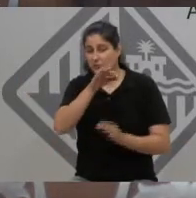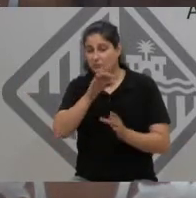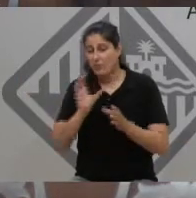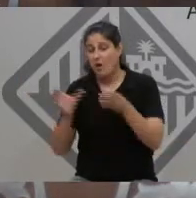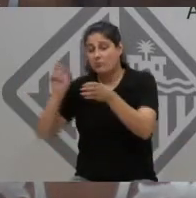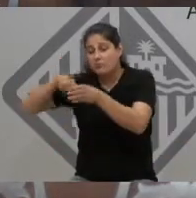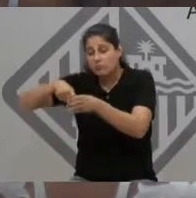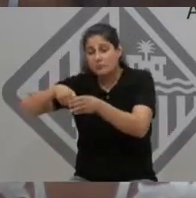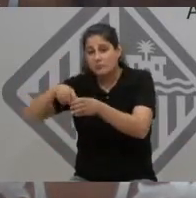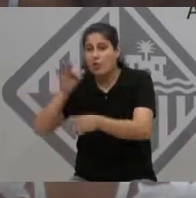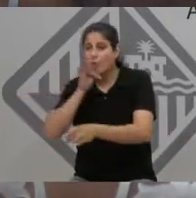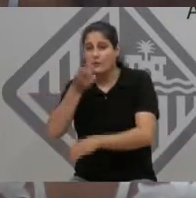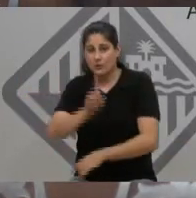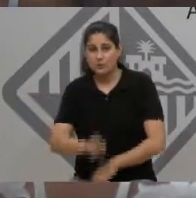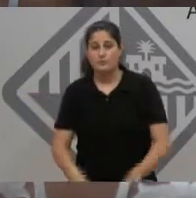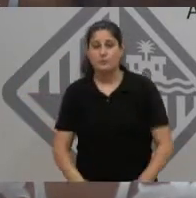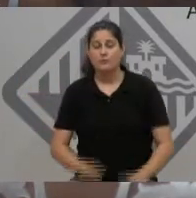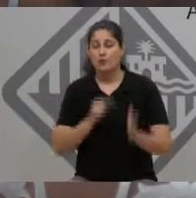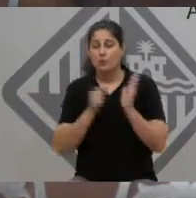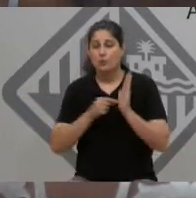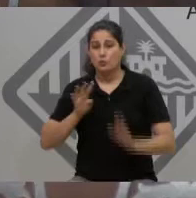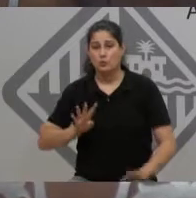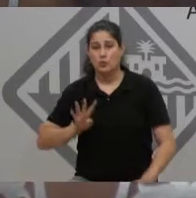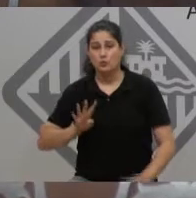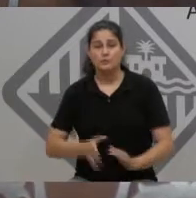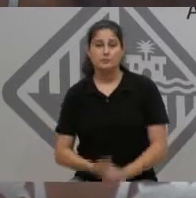trabajadores. En el punto 4